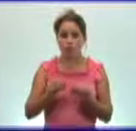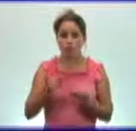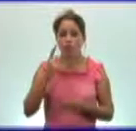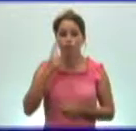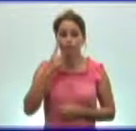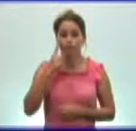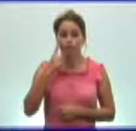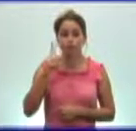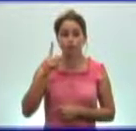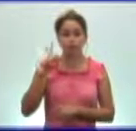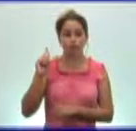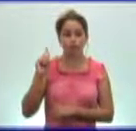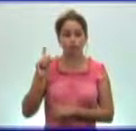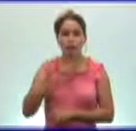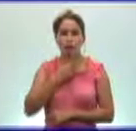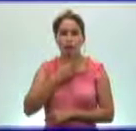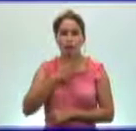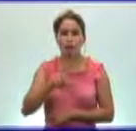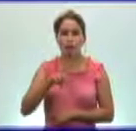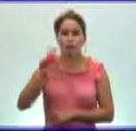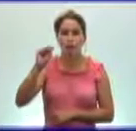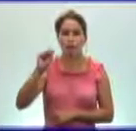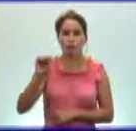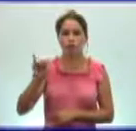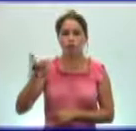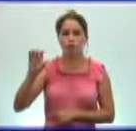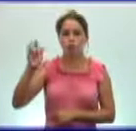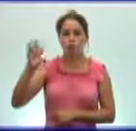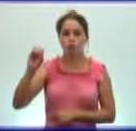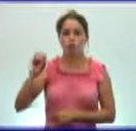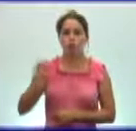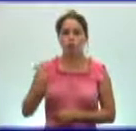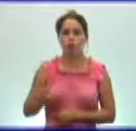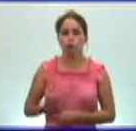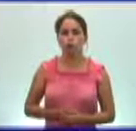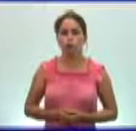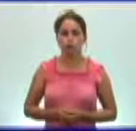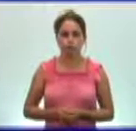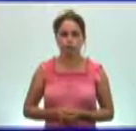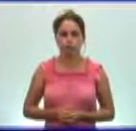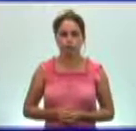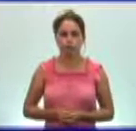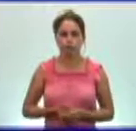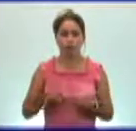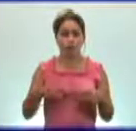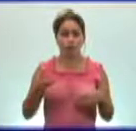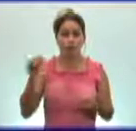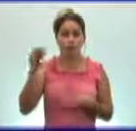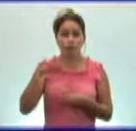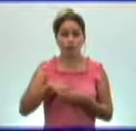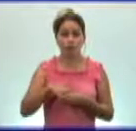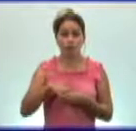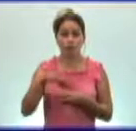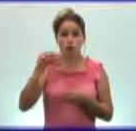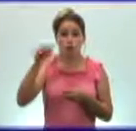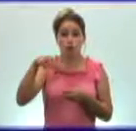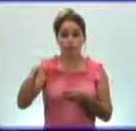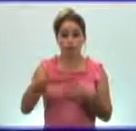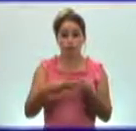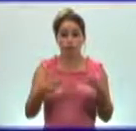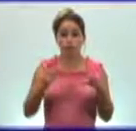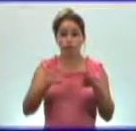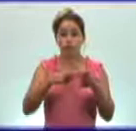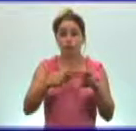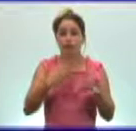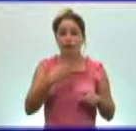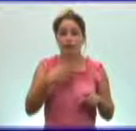los hidruros volátiles o hidruros no metálicos. Y también dentro de esas sustancias que presentan enlace covalente